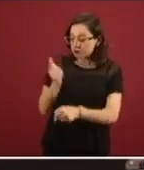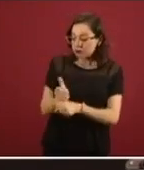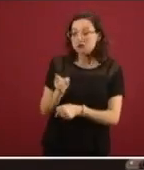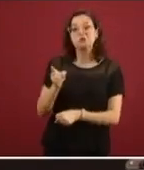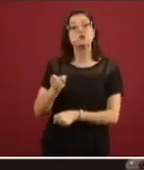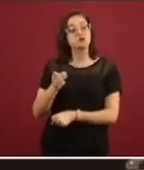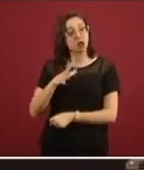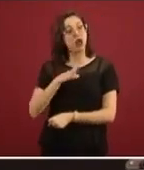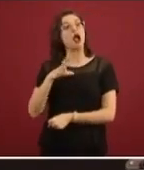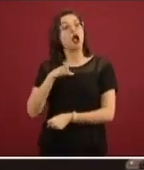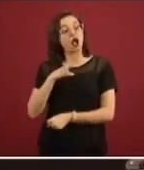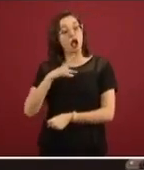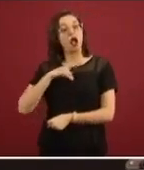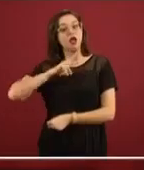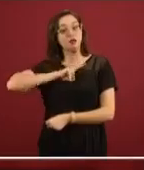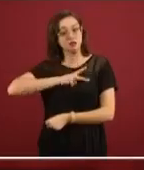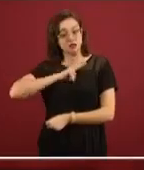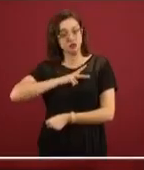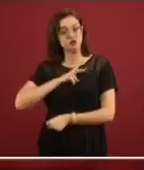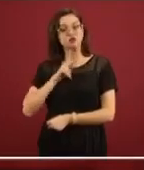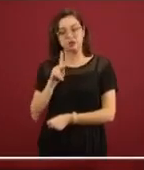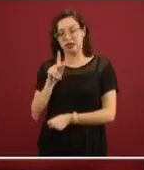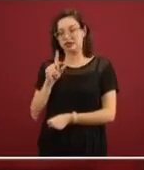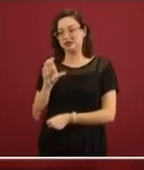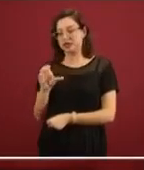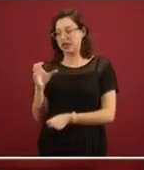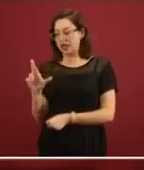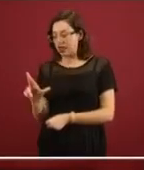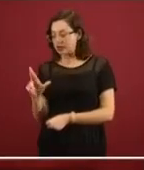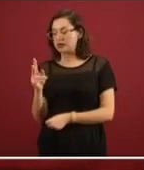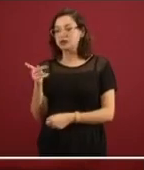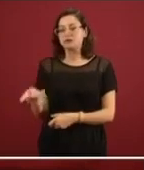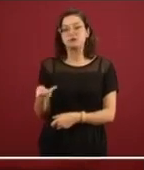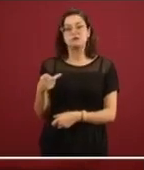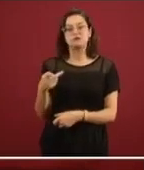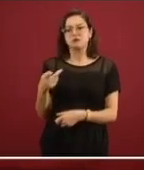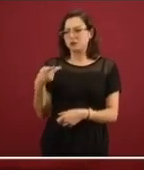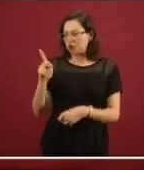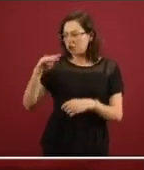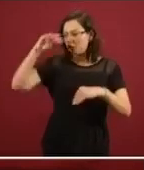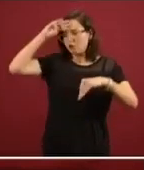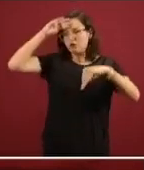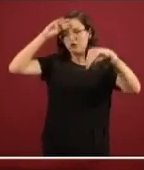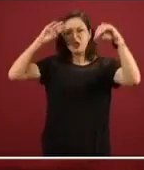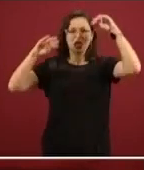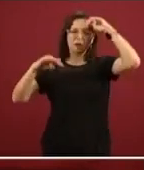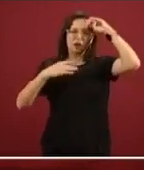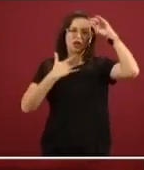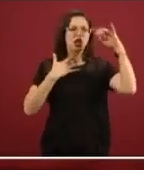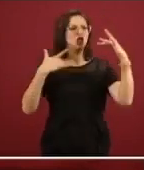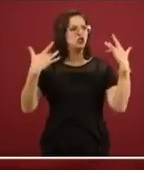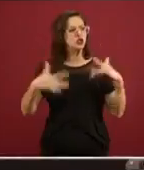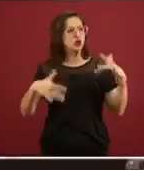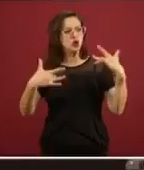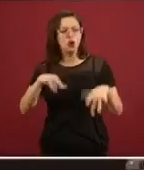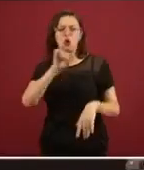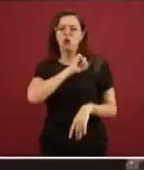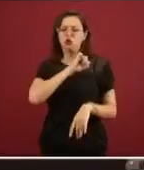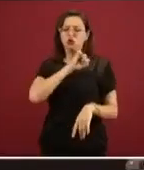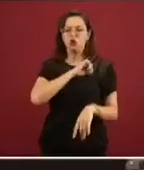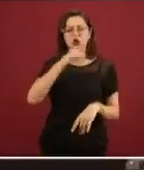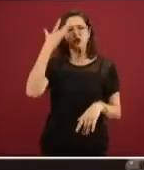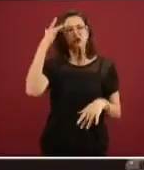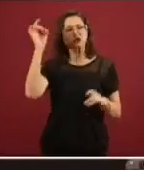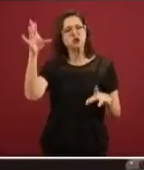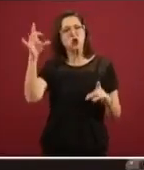el virus mediante la técnica de PCR, pero que la persona no tenga ni fiebre, ni dolor de garganta, ni tos, ni dolor de